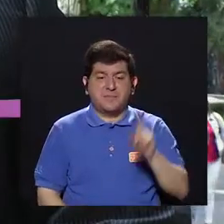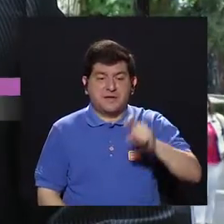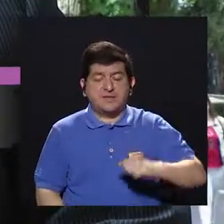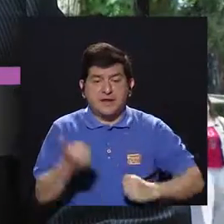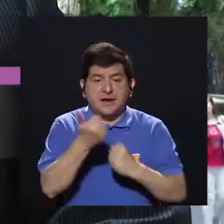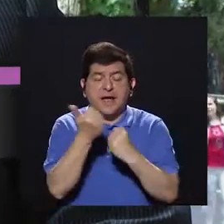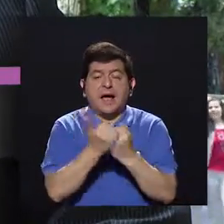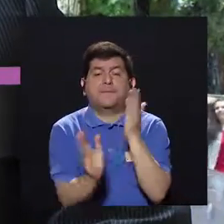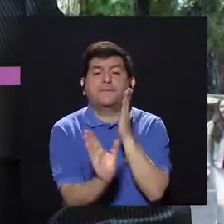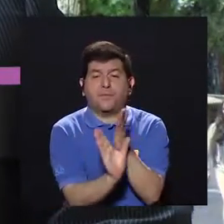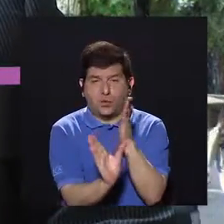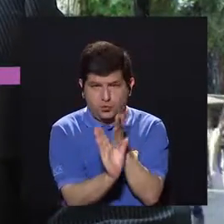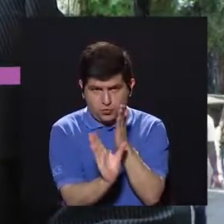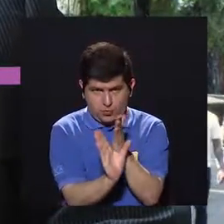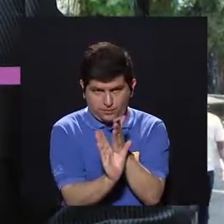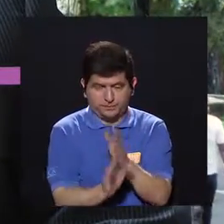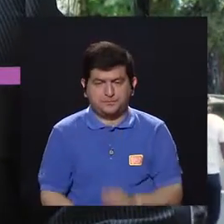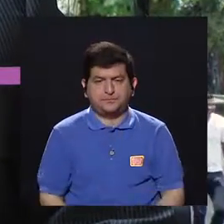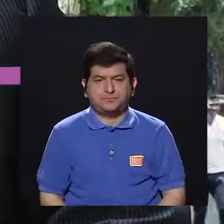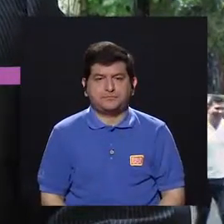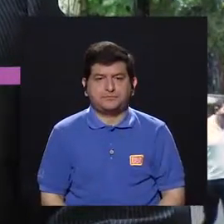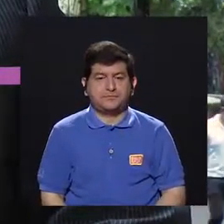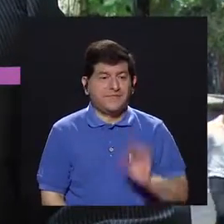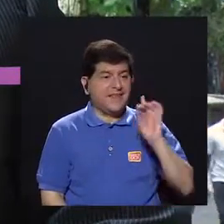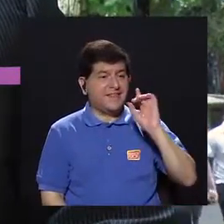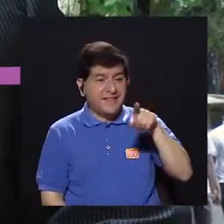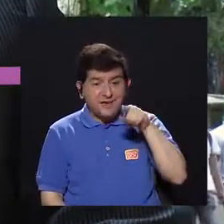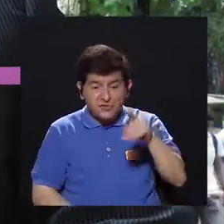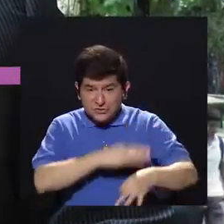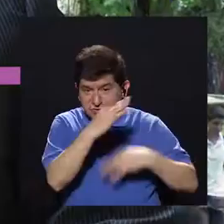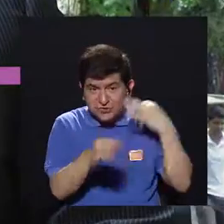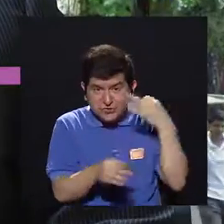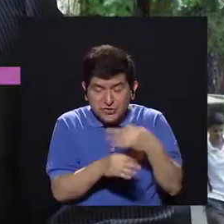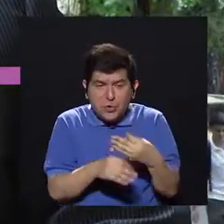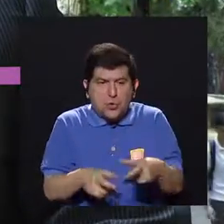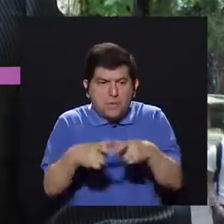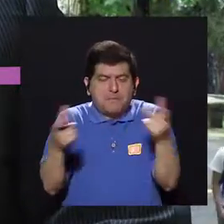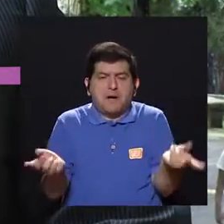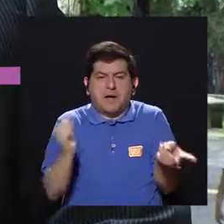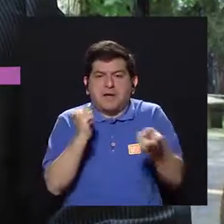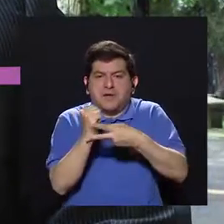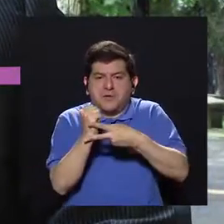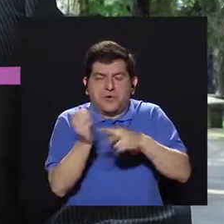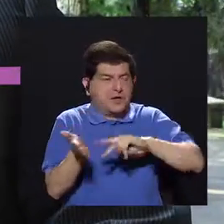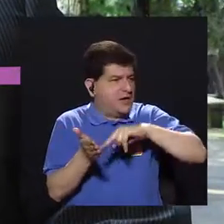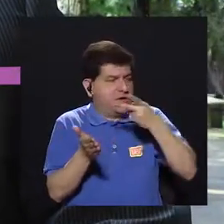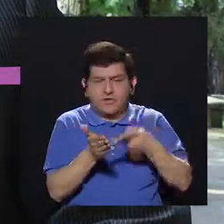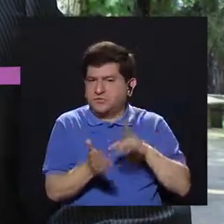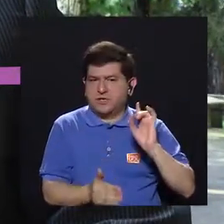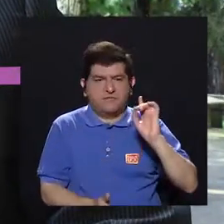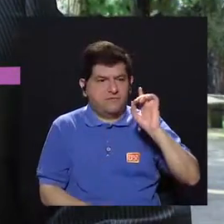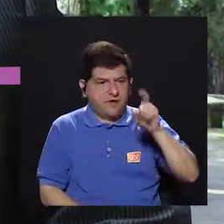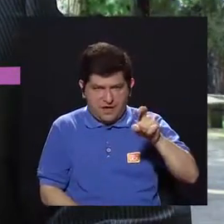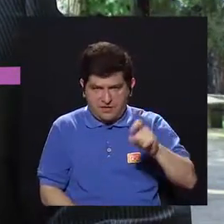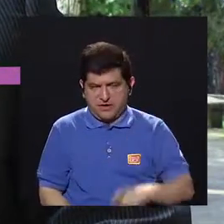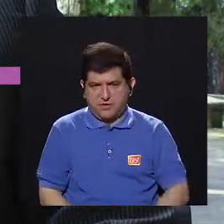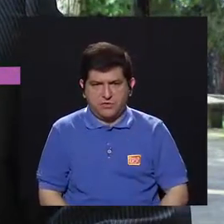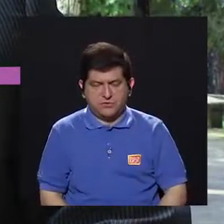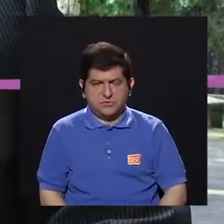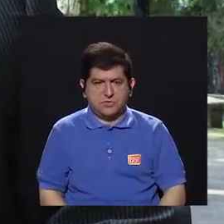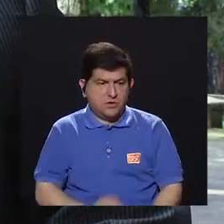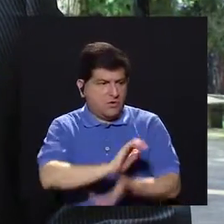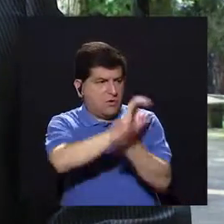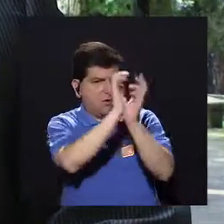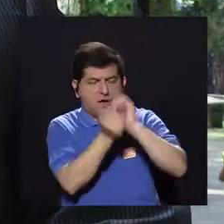¿qué necesitamos? El apoyo psicológico. ¿Por qué? Porque prácticamente un diagnóstico de esto, aunque la mayoría de las veces no es un